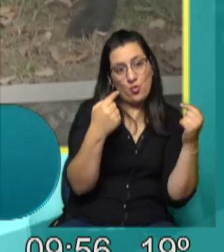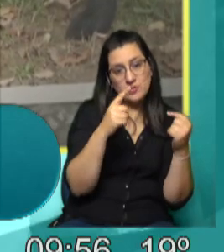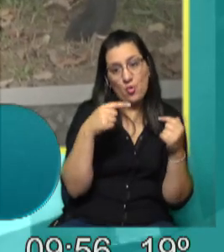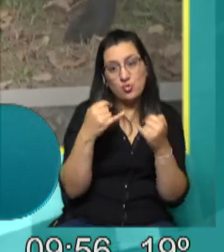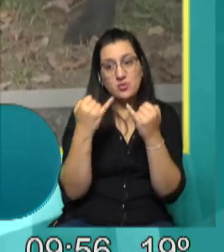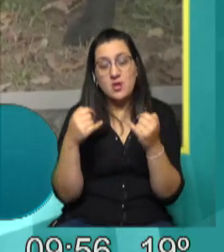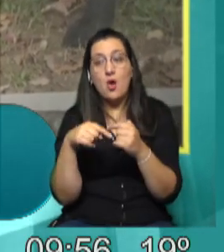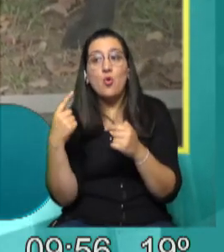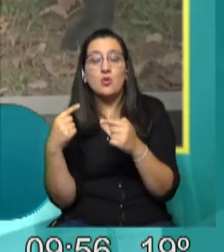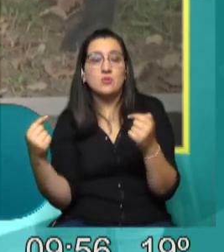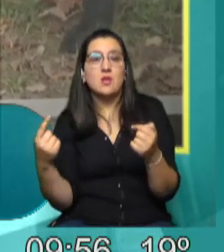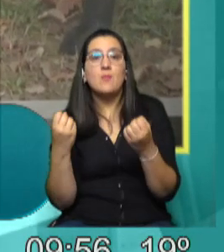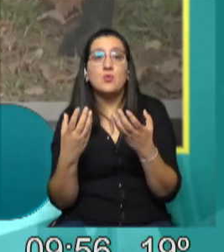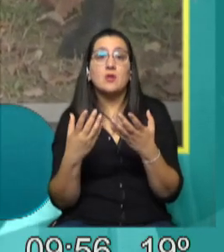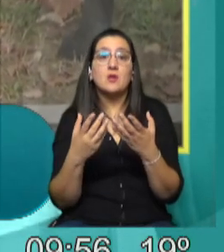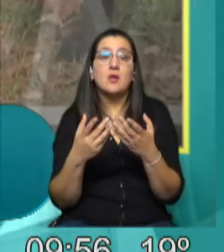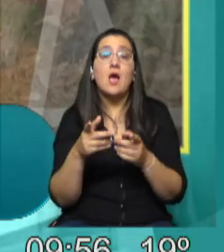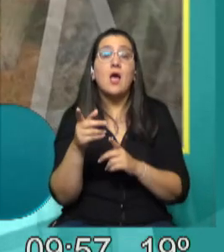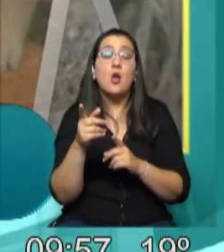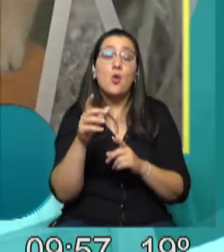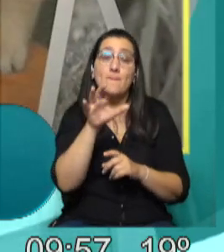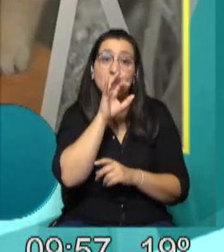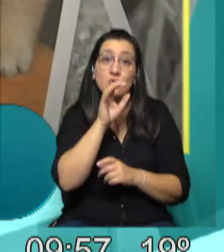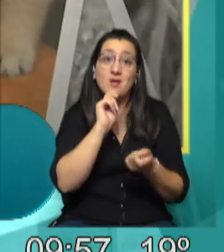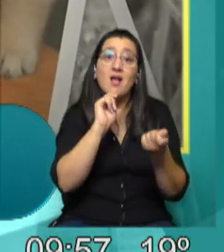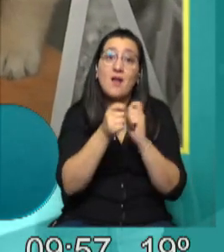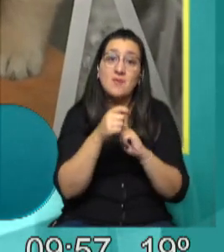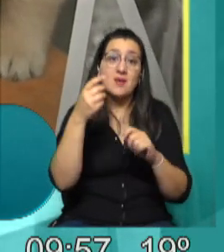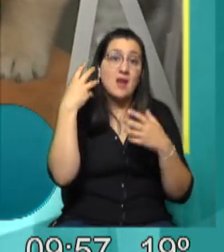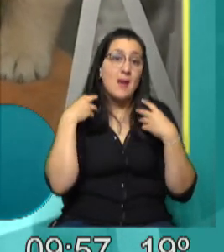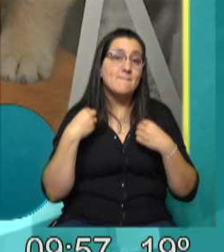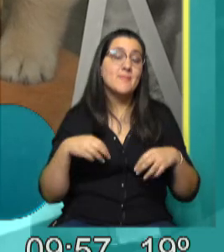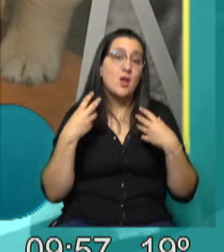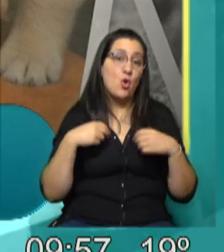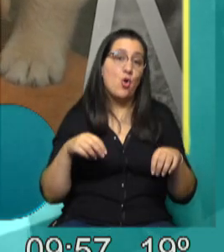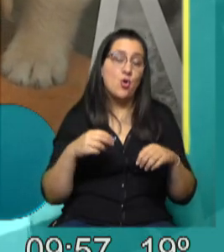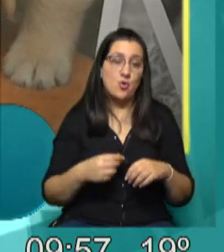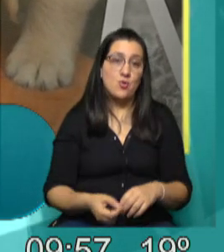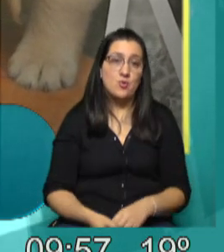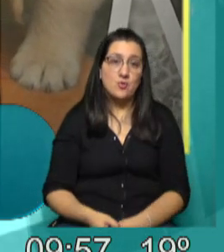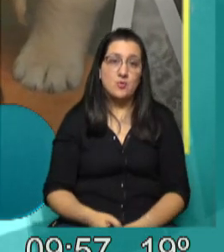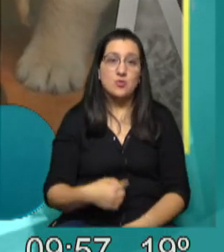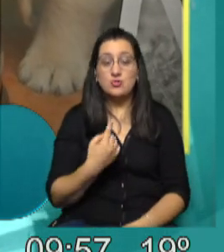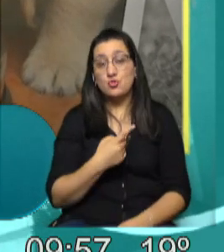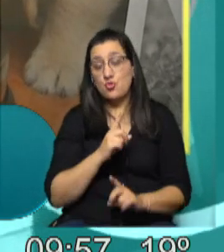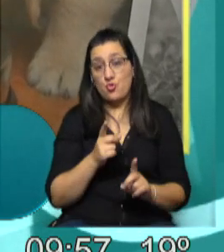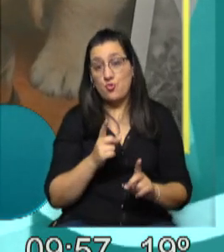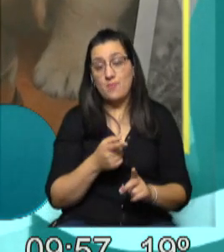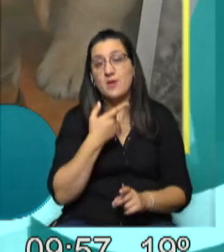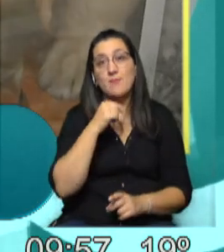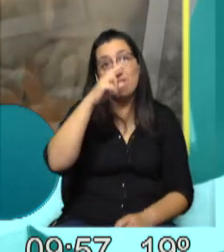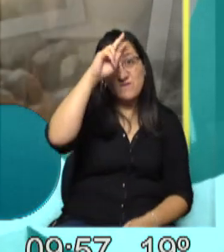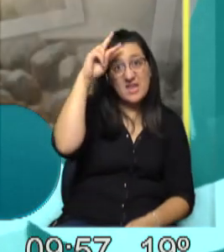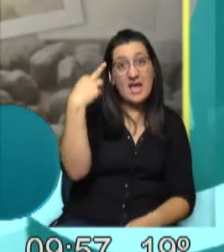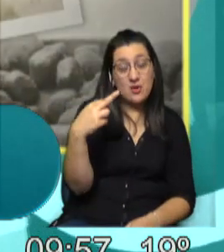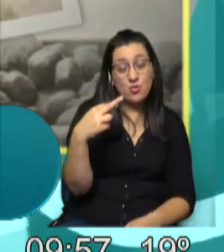el perro, porque los perros mudan el pelo, y nosotros no. Bueno, nosotros mudamos para siempre. O sea, no vuelven de nuevo.